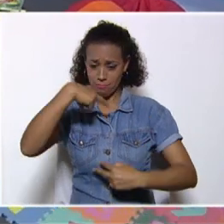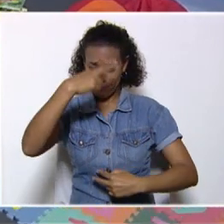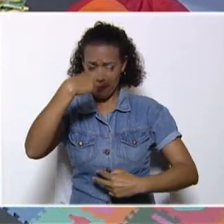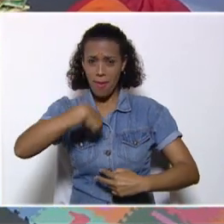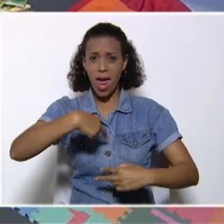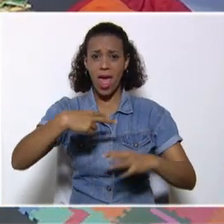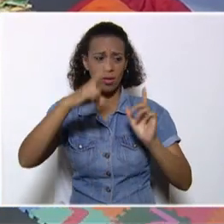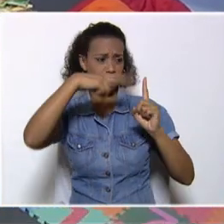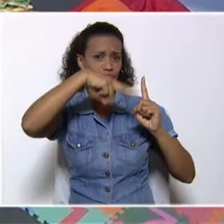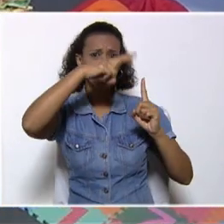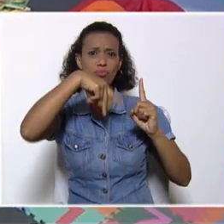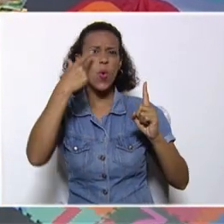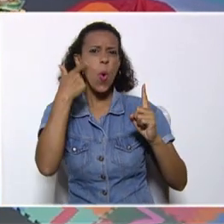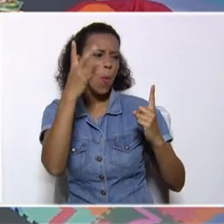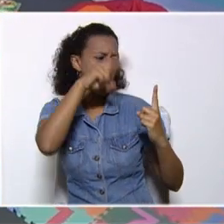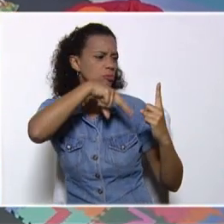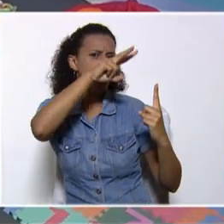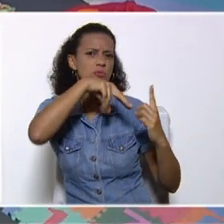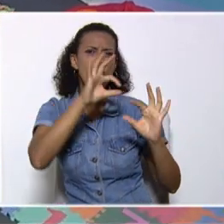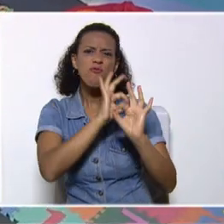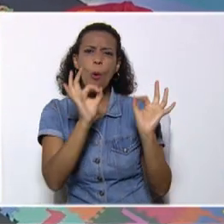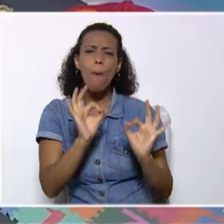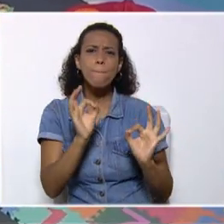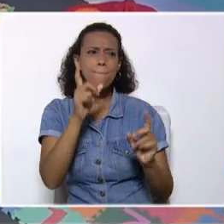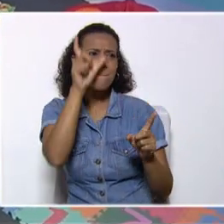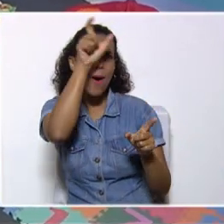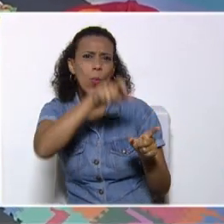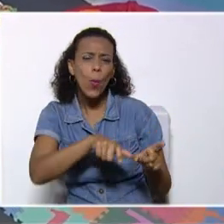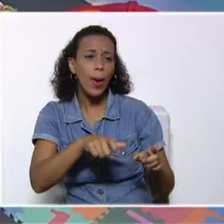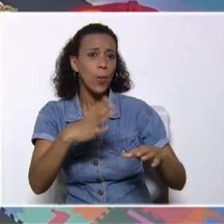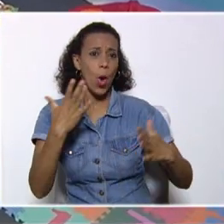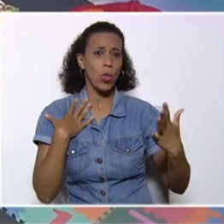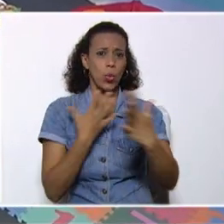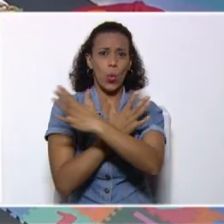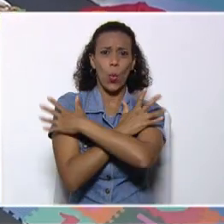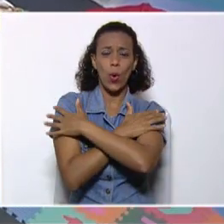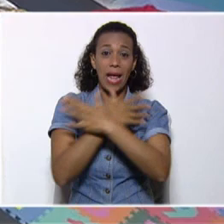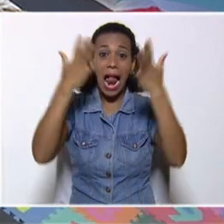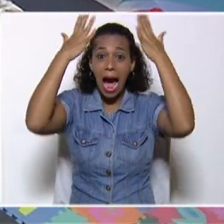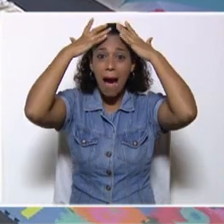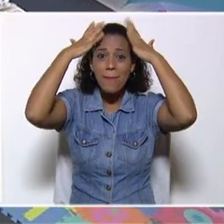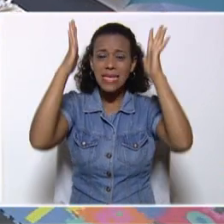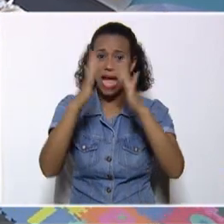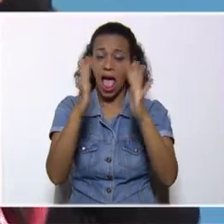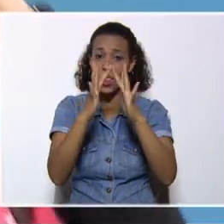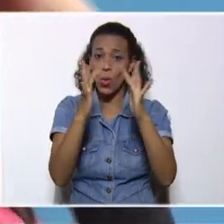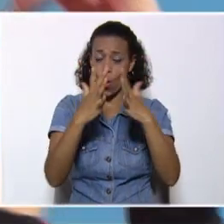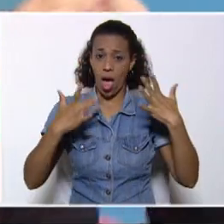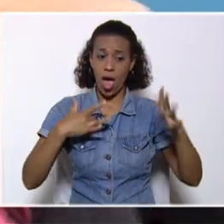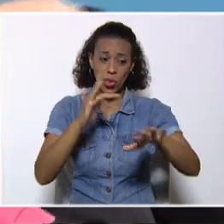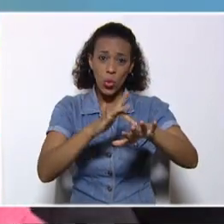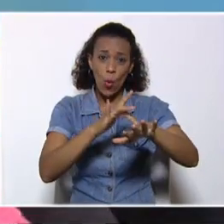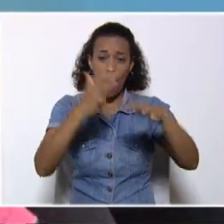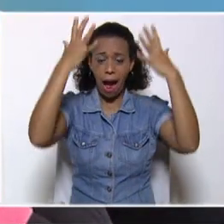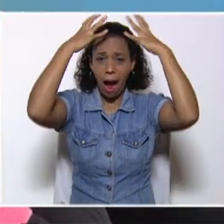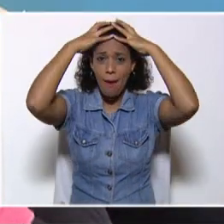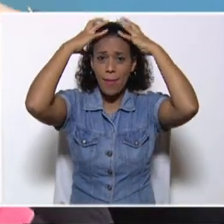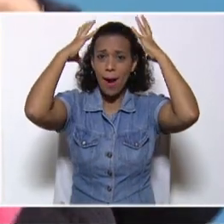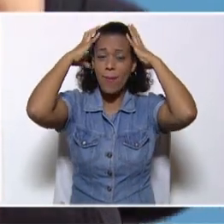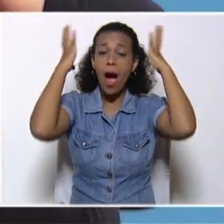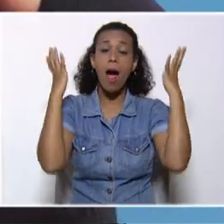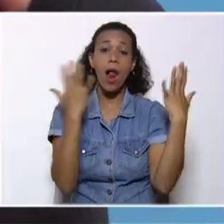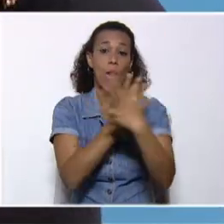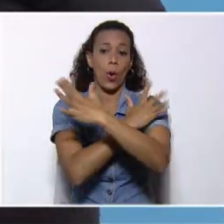ver cómo es nuestro cuerpo. Podemos ir tocando desde la cabeza, ¿verdad? Tocamos